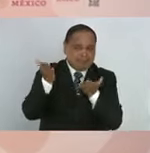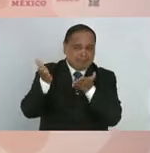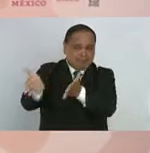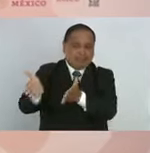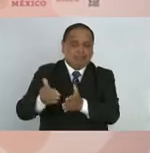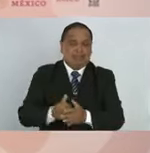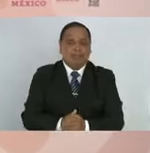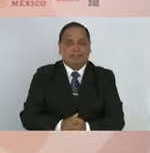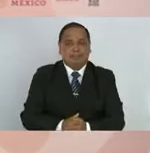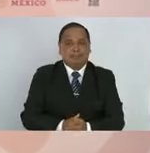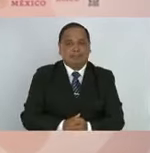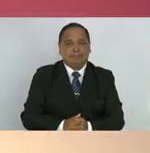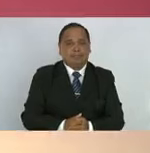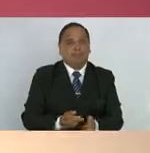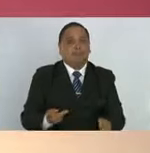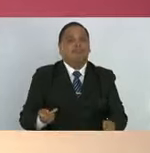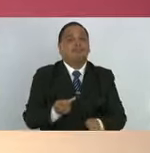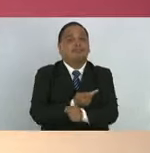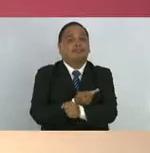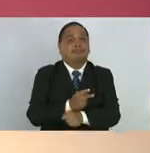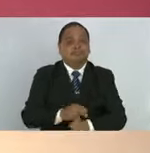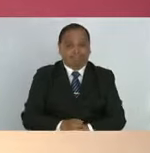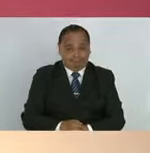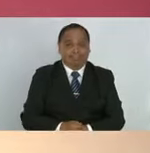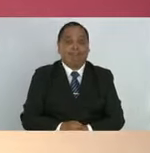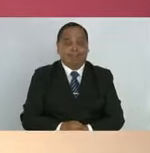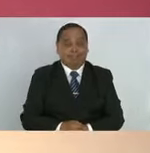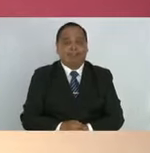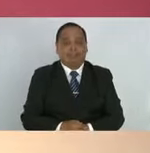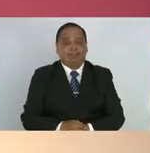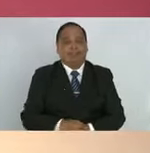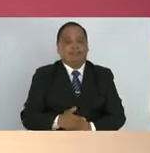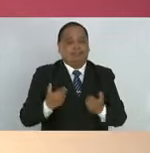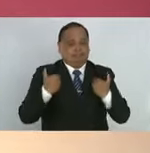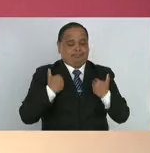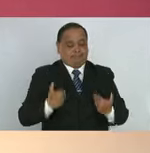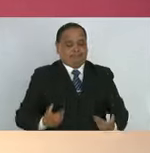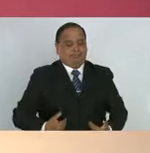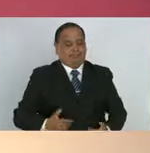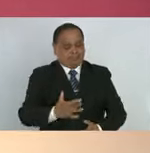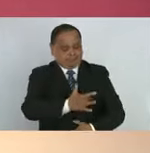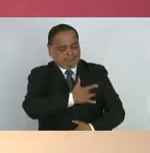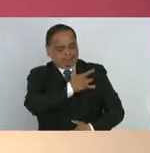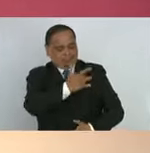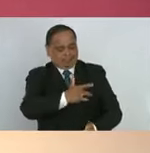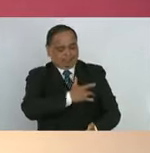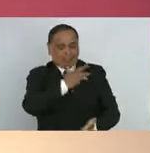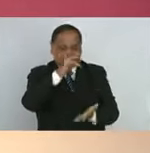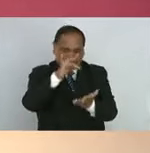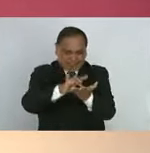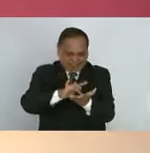Por eso les agradecemos mucho a los